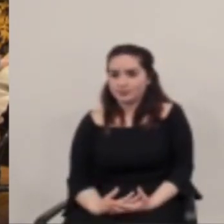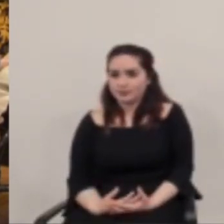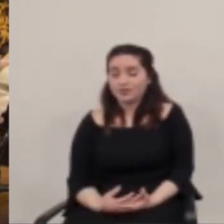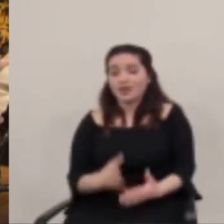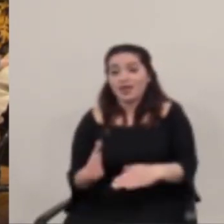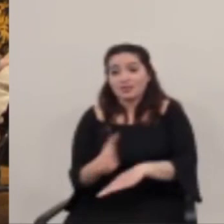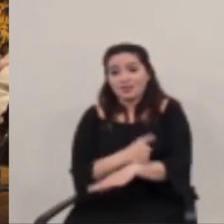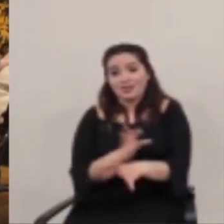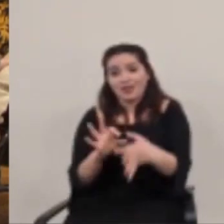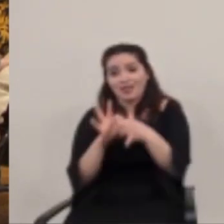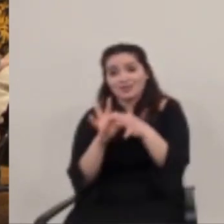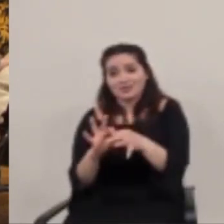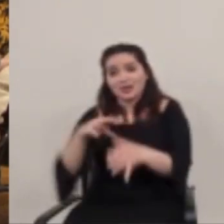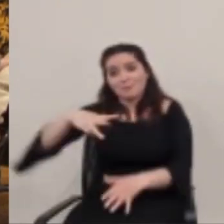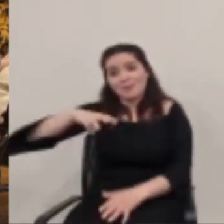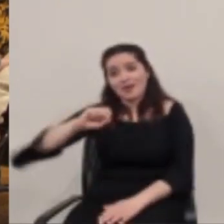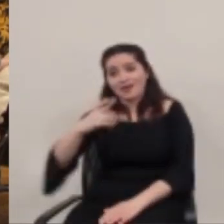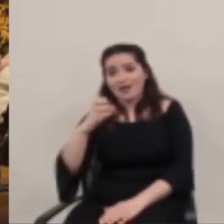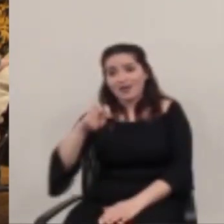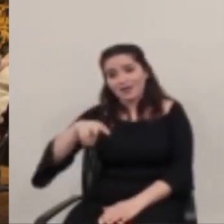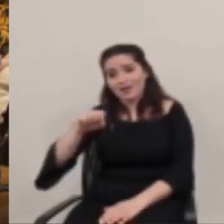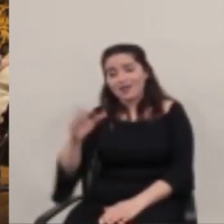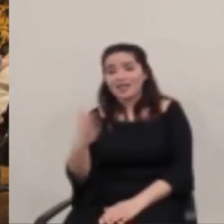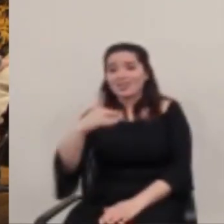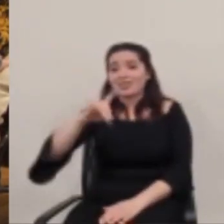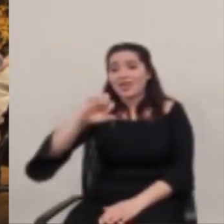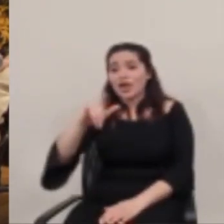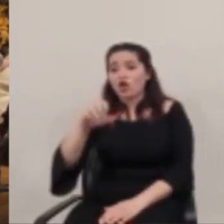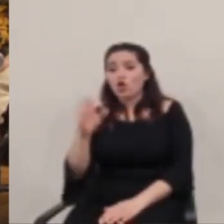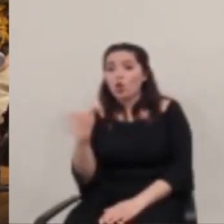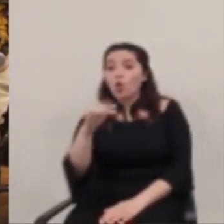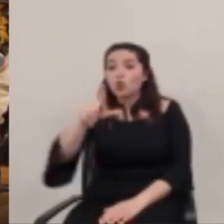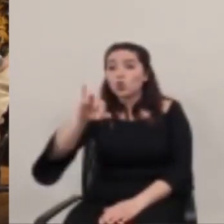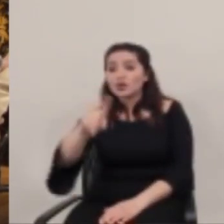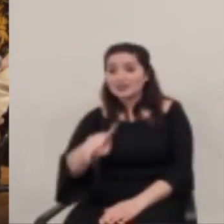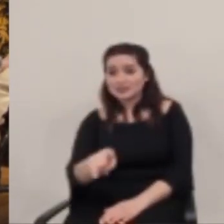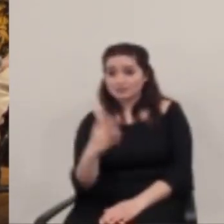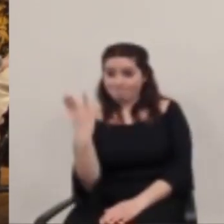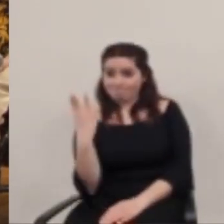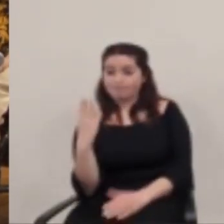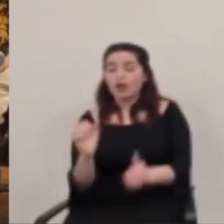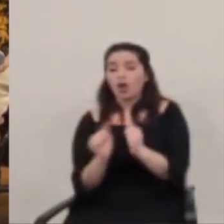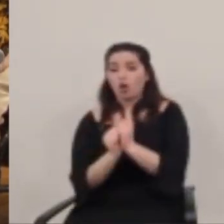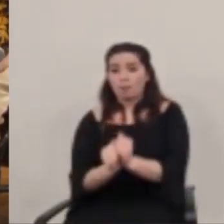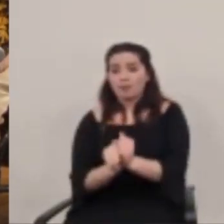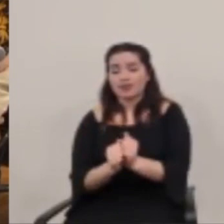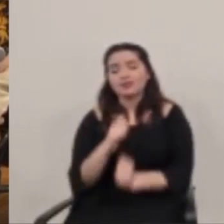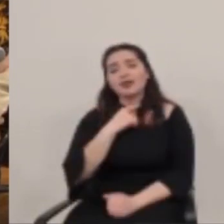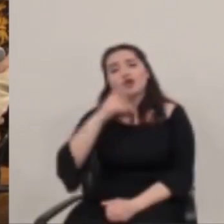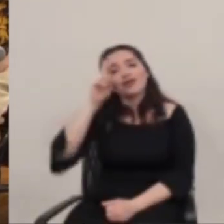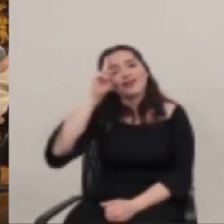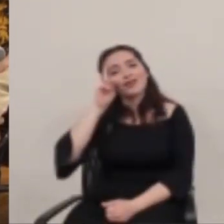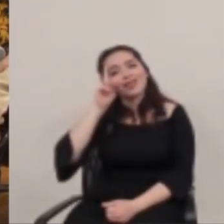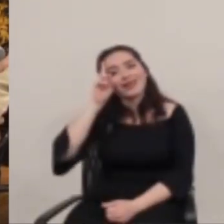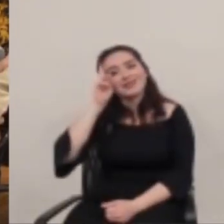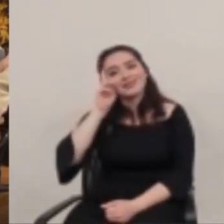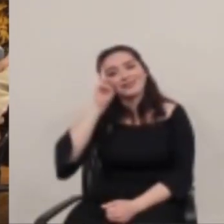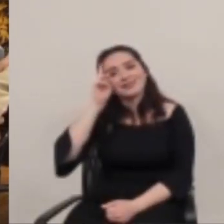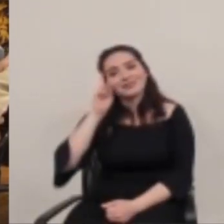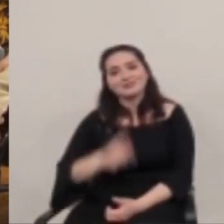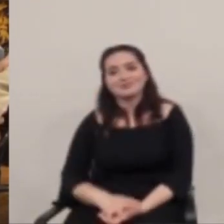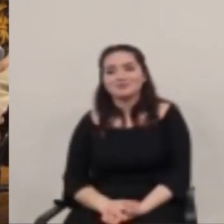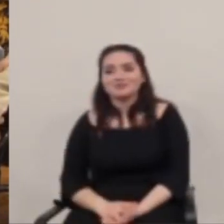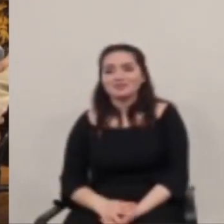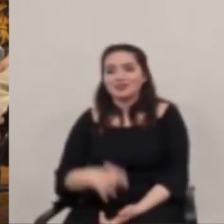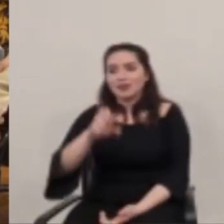Antes de agradecerle a Macarena, a Diego y a Luis que nos hayan acompañado, quisiera recordar a